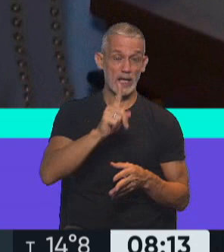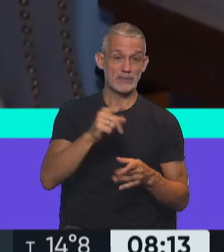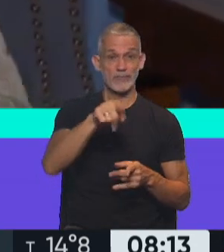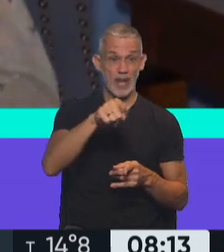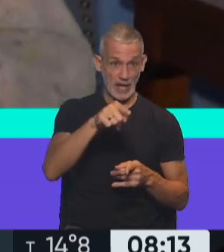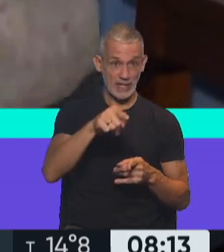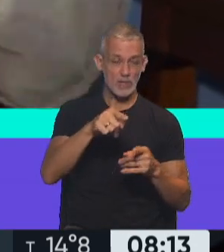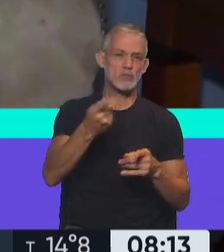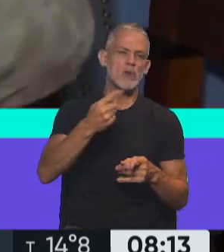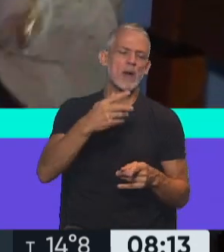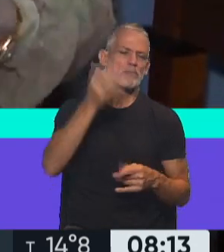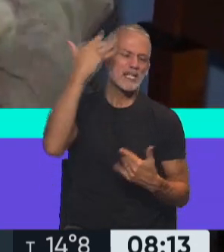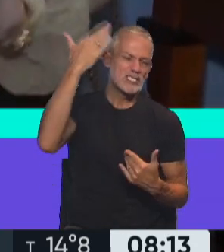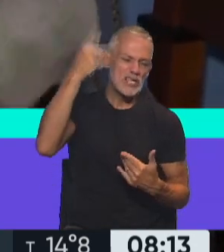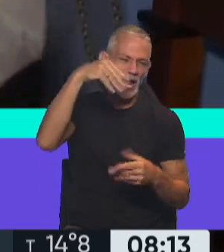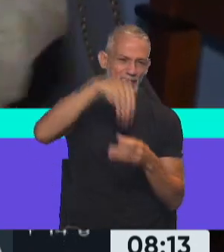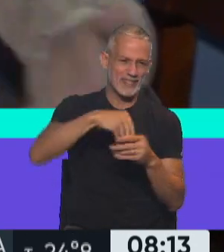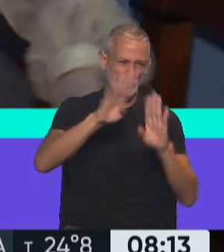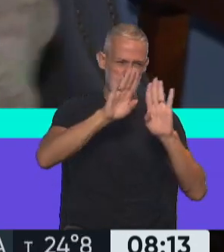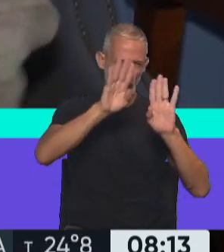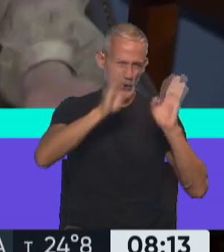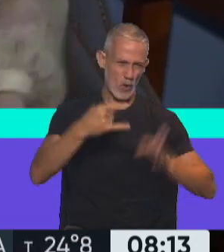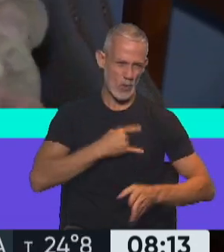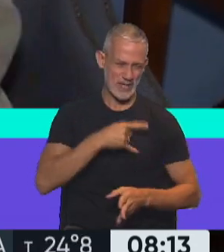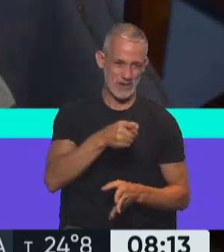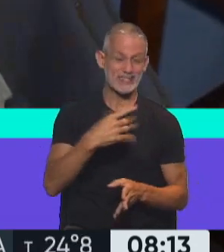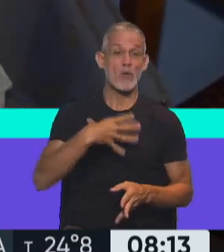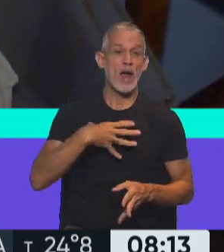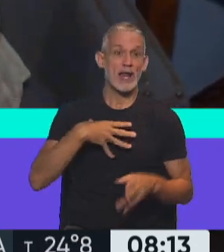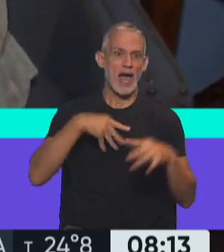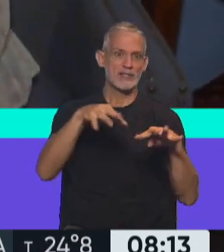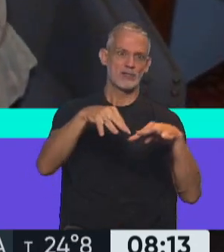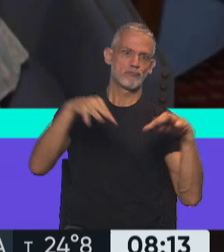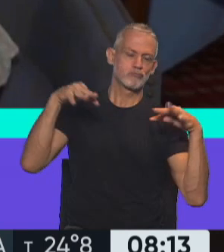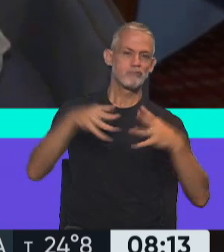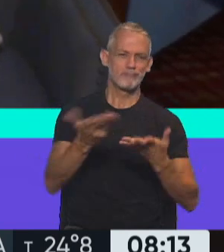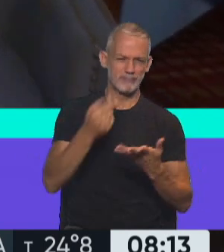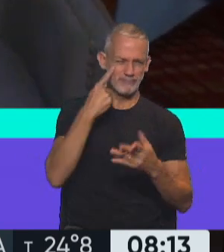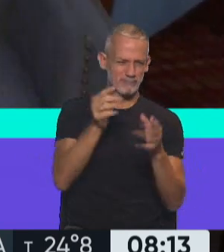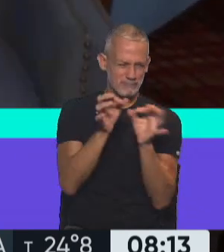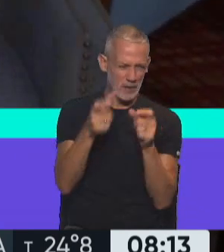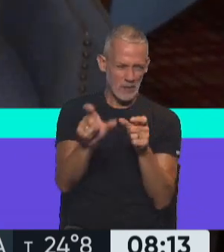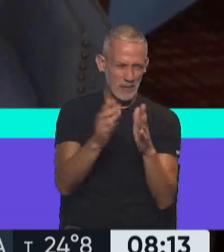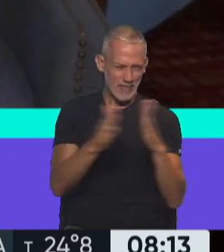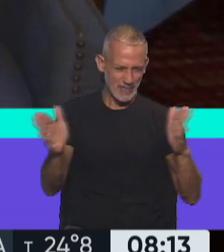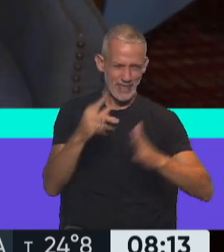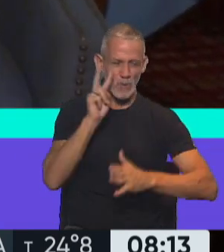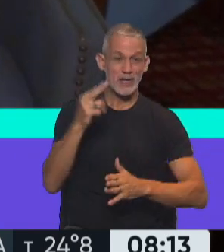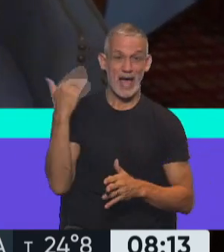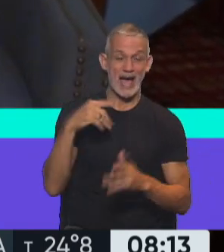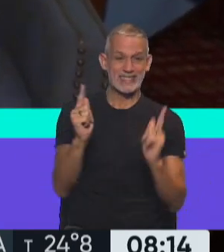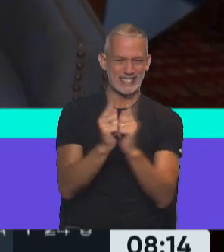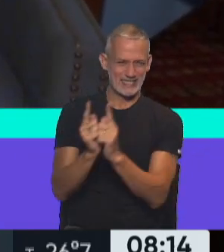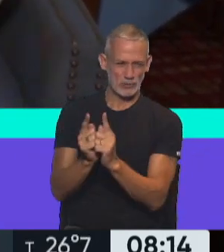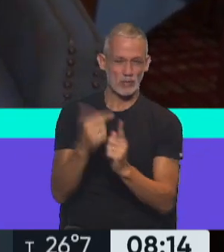brindó una charla, allí encabezó una clase magistral y esto es parte de lo que sucedía ayer en